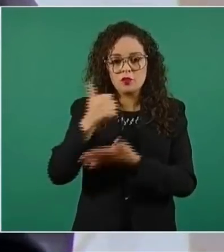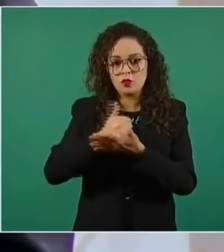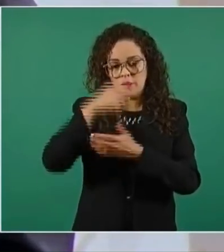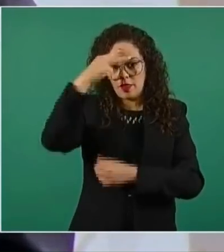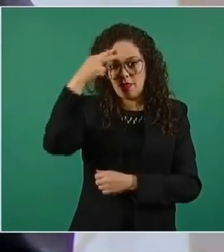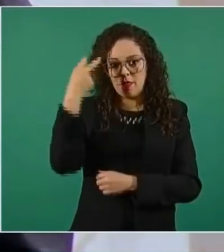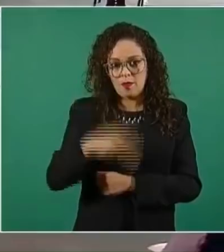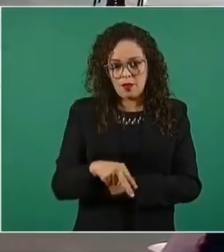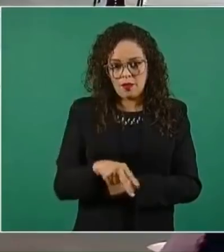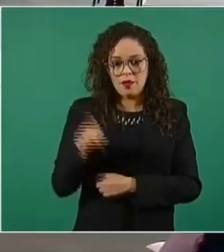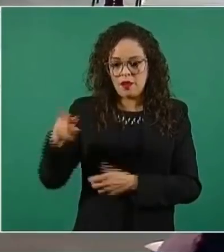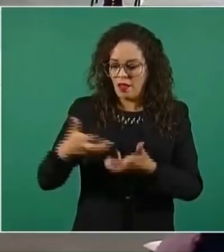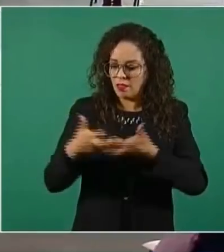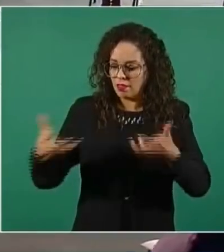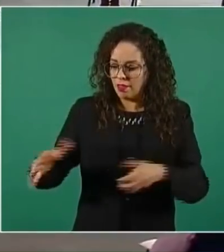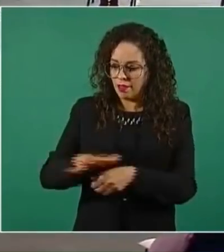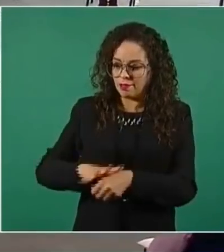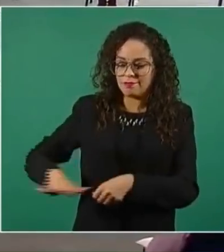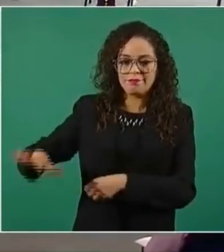Amigas y amigos,